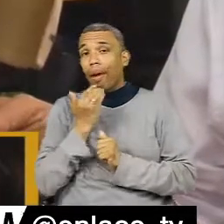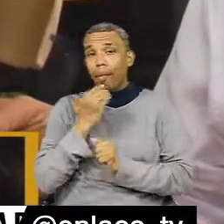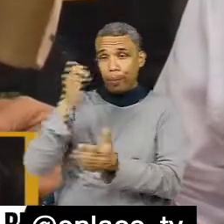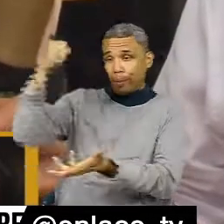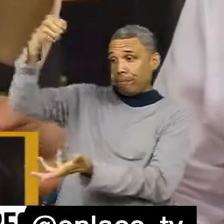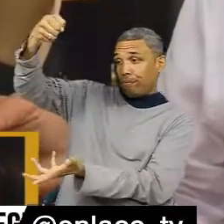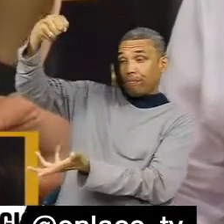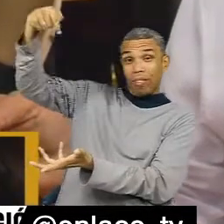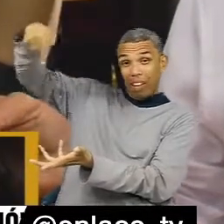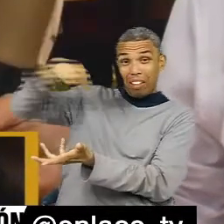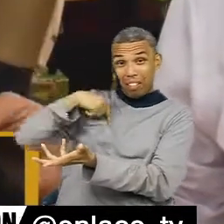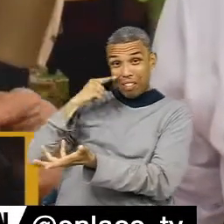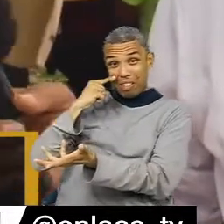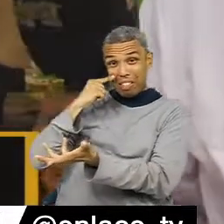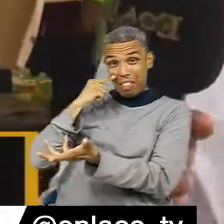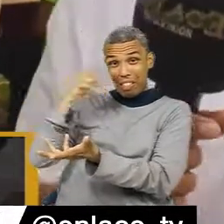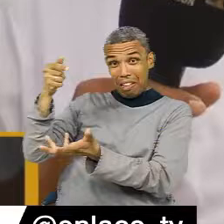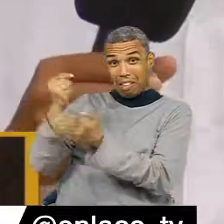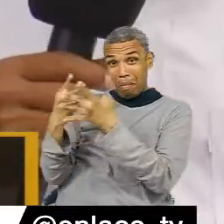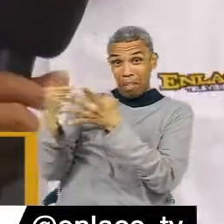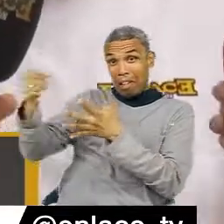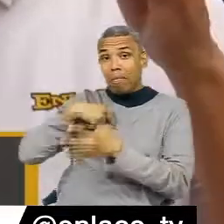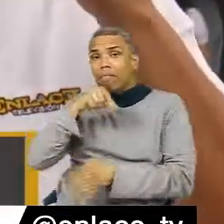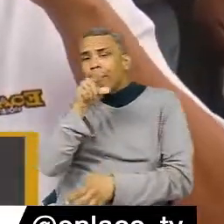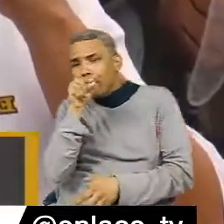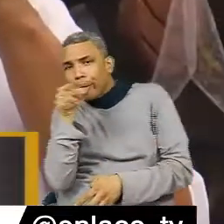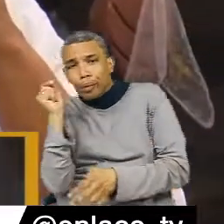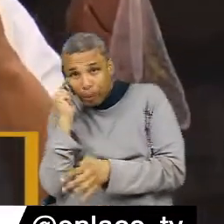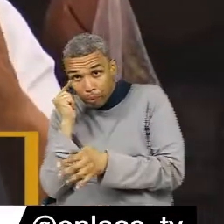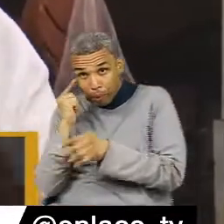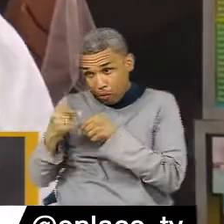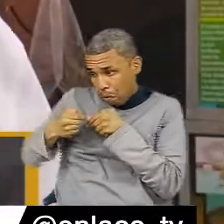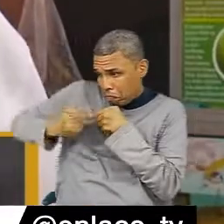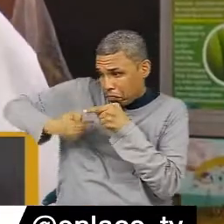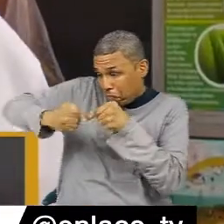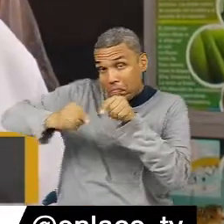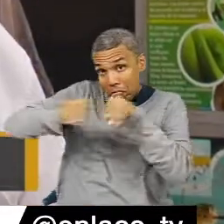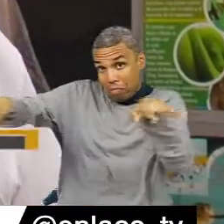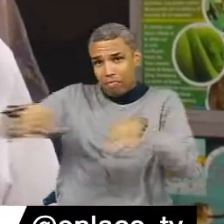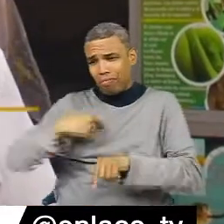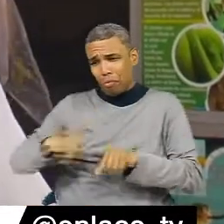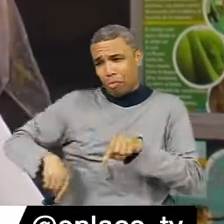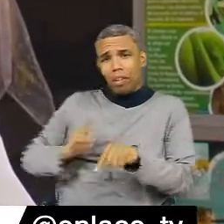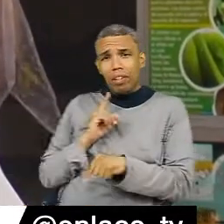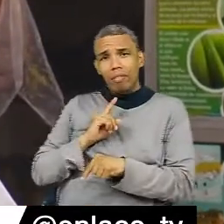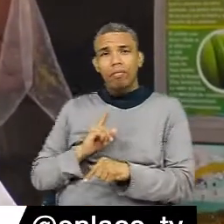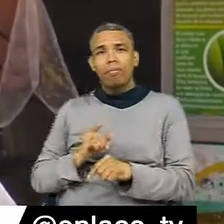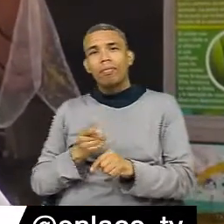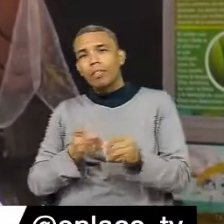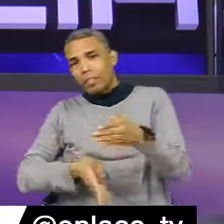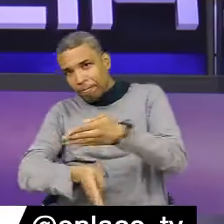y estamos acabando con la especie. Esa es la información que se genera aquí desde la plazoleta de Telecom. Continúen ustedes con más noticias en estudio. Muy buenas